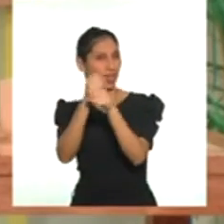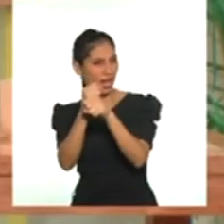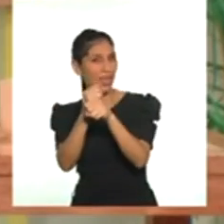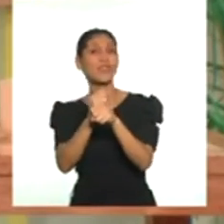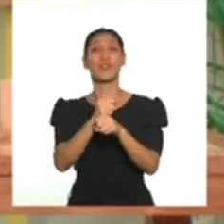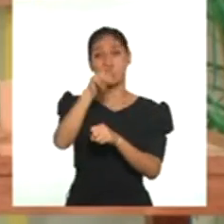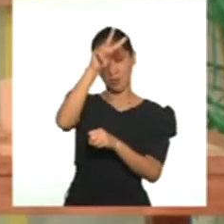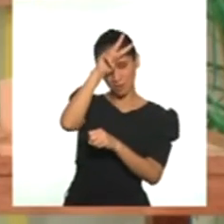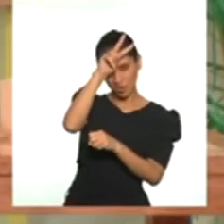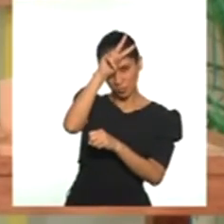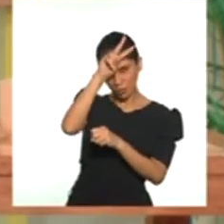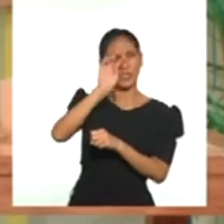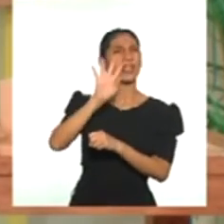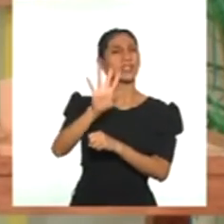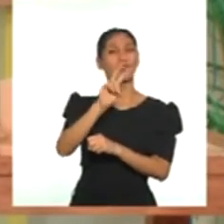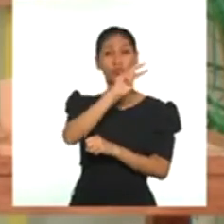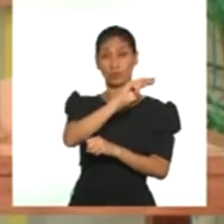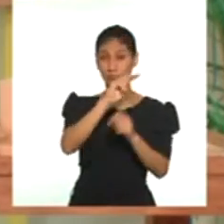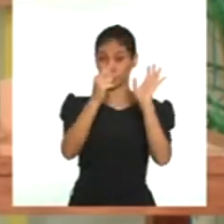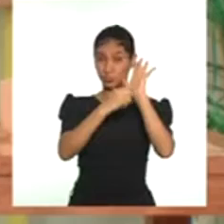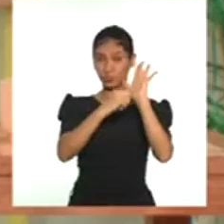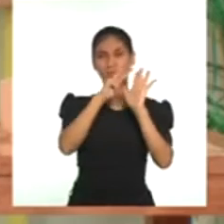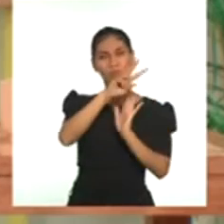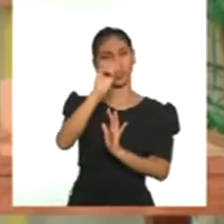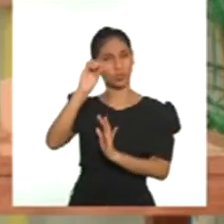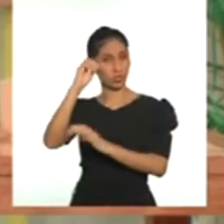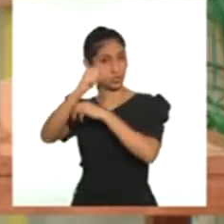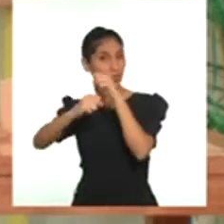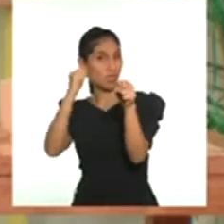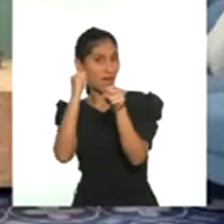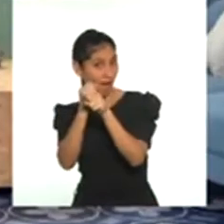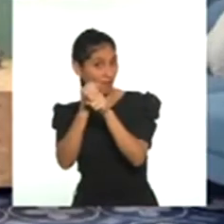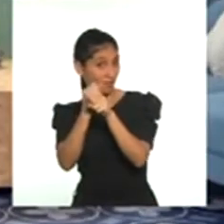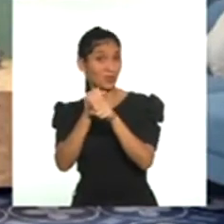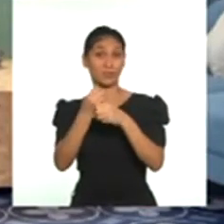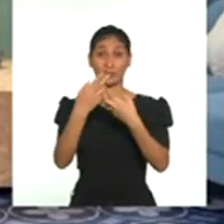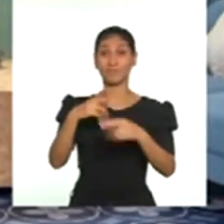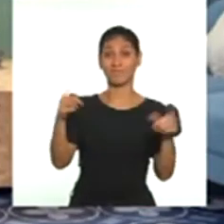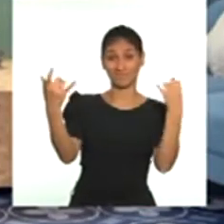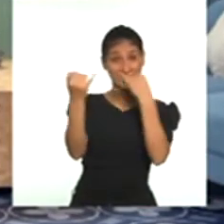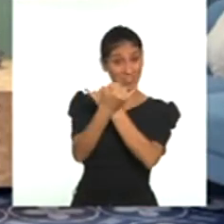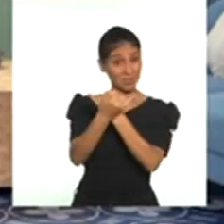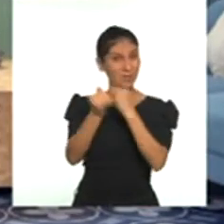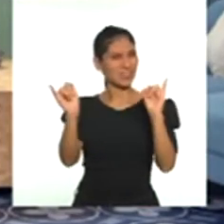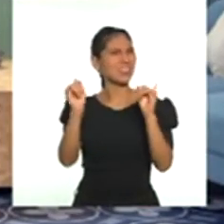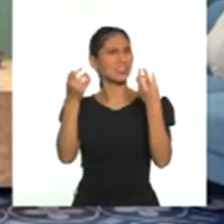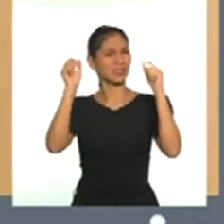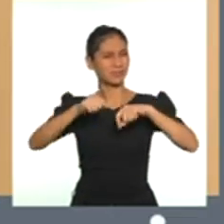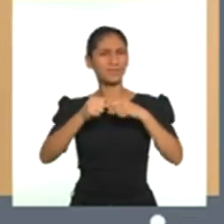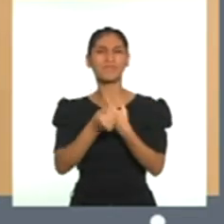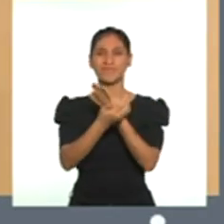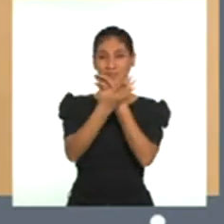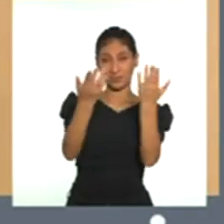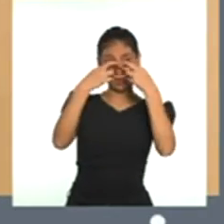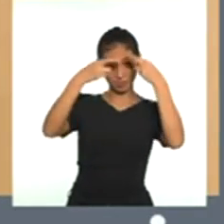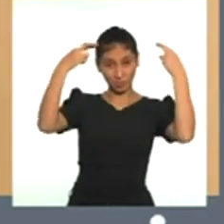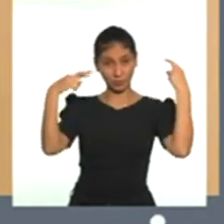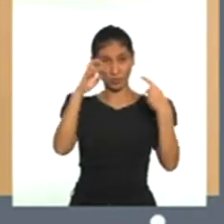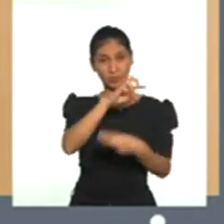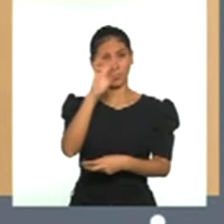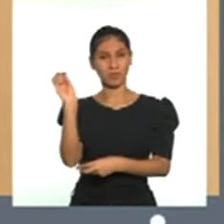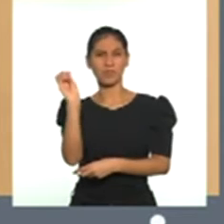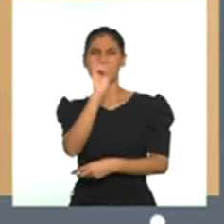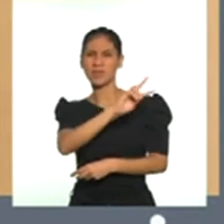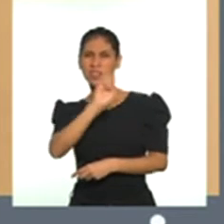Es ahora cuando debemos reconocer y valorar más nuestras plantas curativas. Así es, compañero investigador. Promo